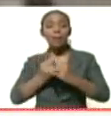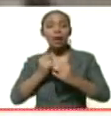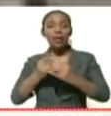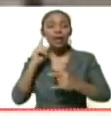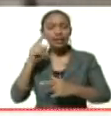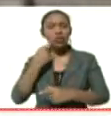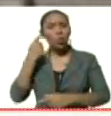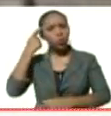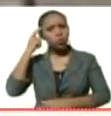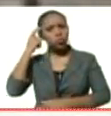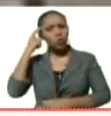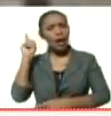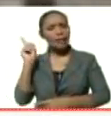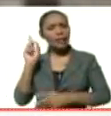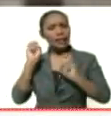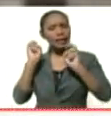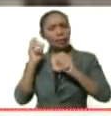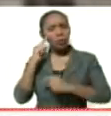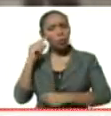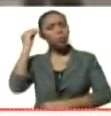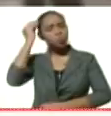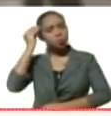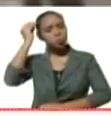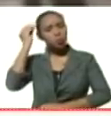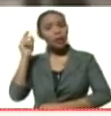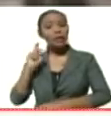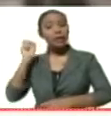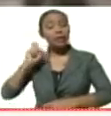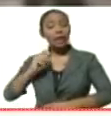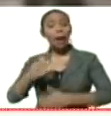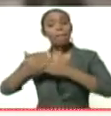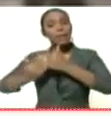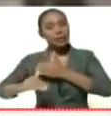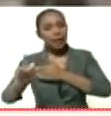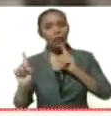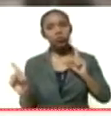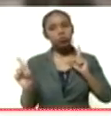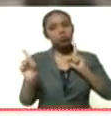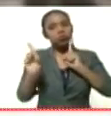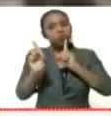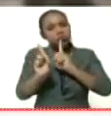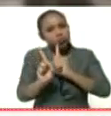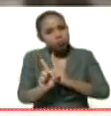ese criterio y la necesidad de avanzar en acercamientos